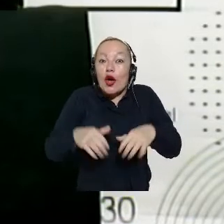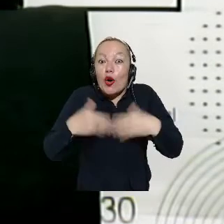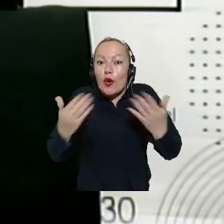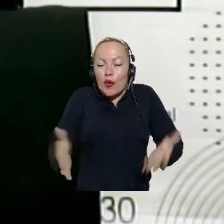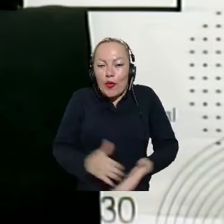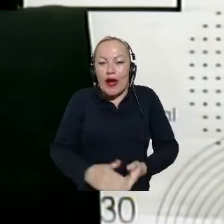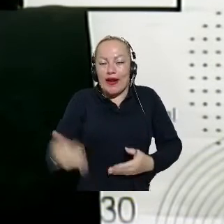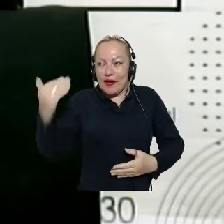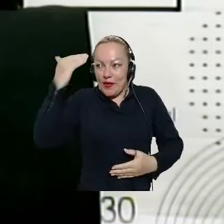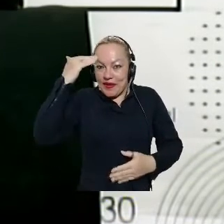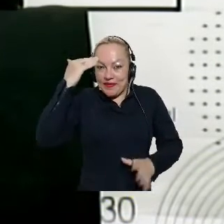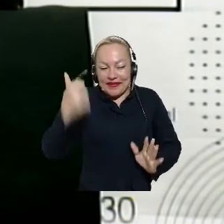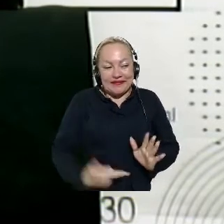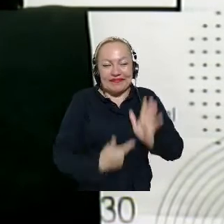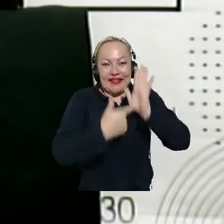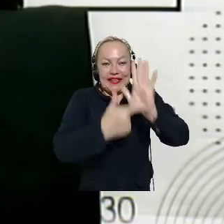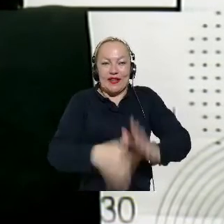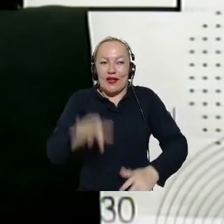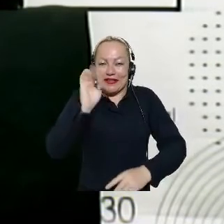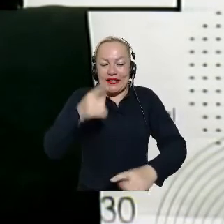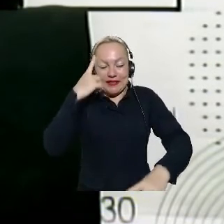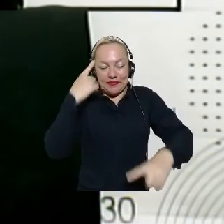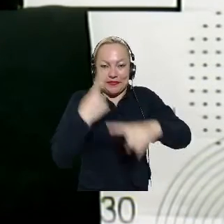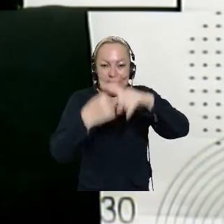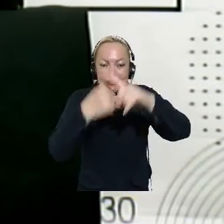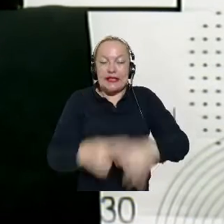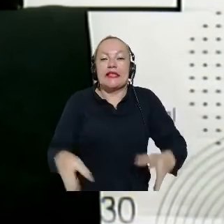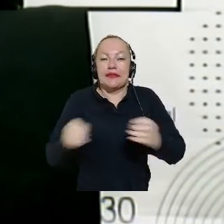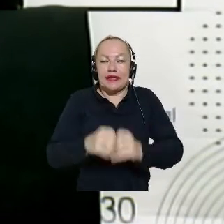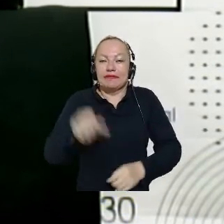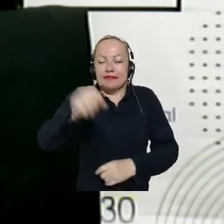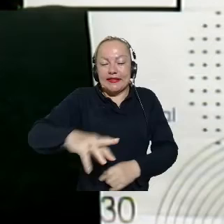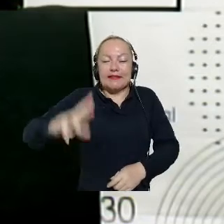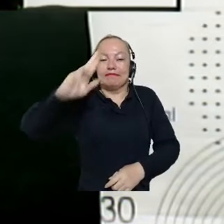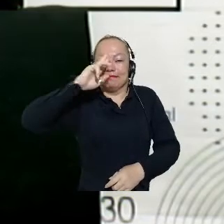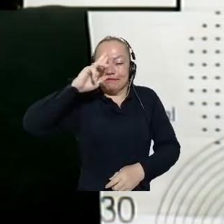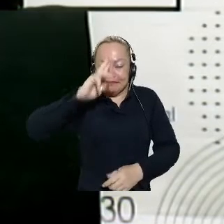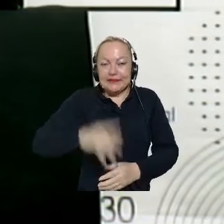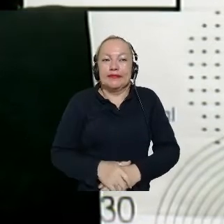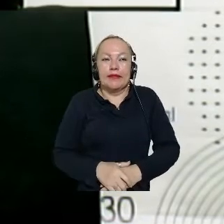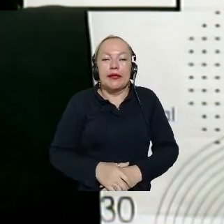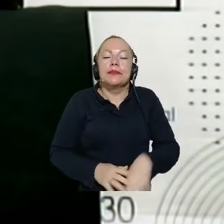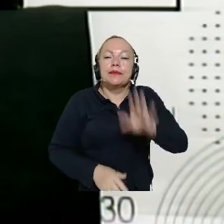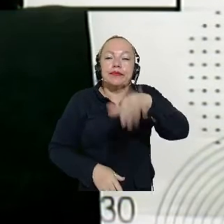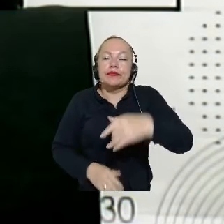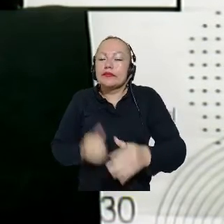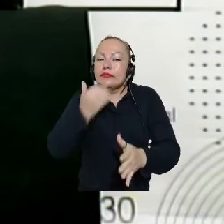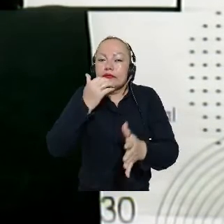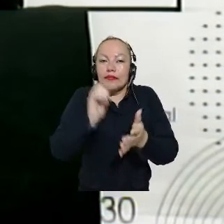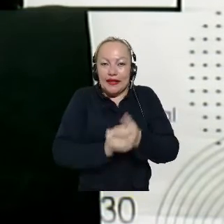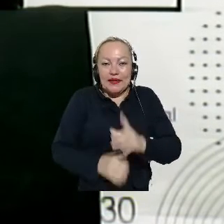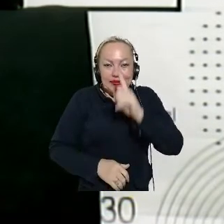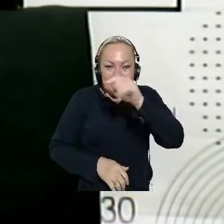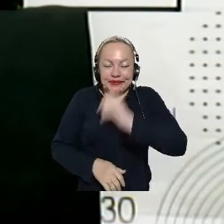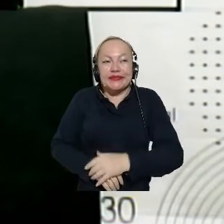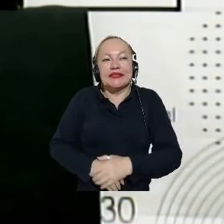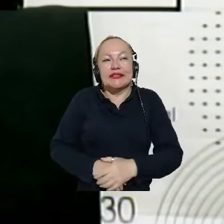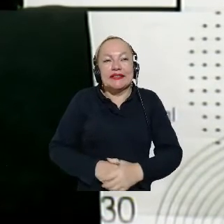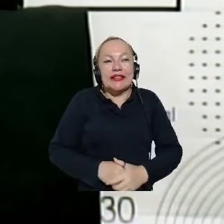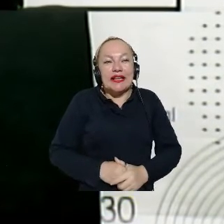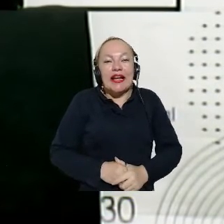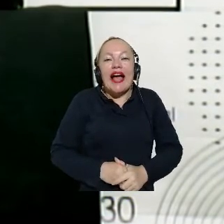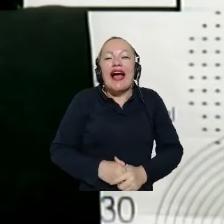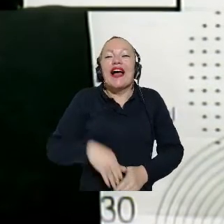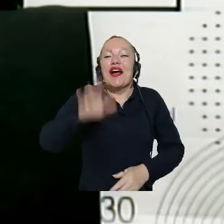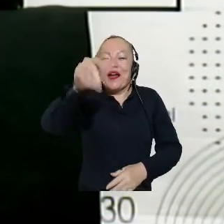alto, con... Siempre positivo con la cabeza. Sí, sí, es cierto. De hecho, ahora, por ejemplo, tú cumples años y te dicen, te tengo